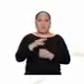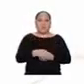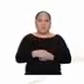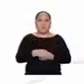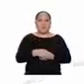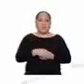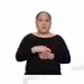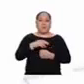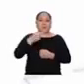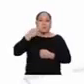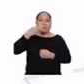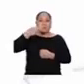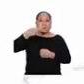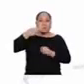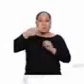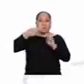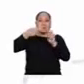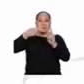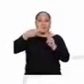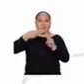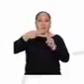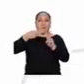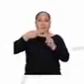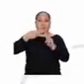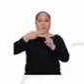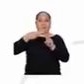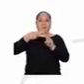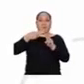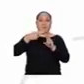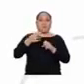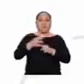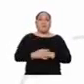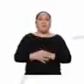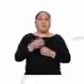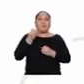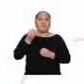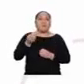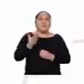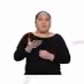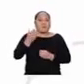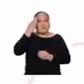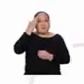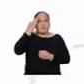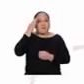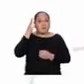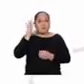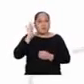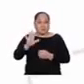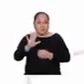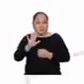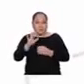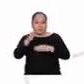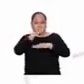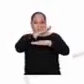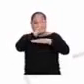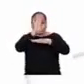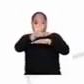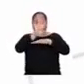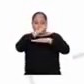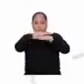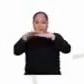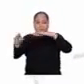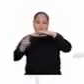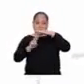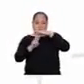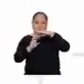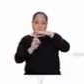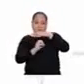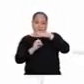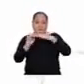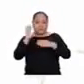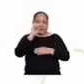H sub 2, porque sabemos que 5 sobre 20 es